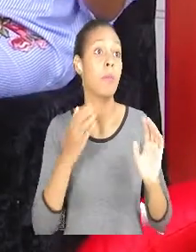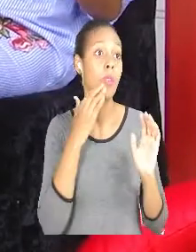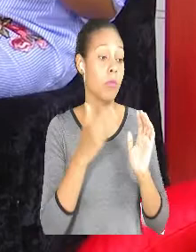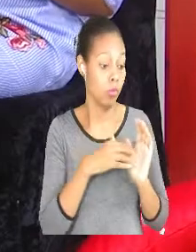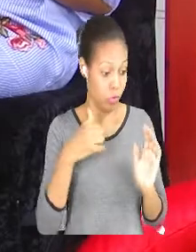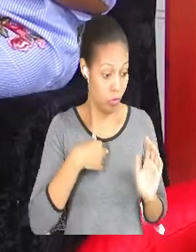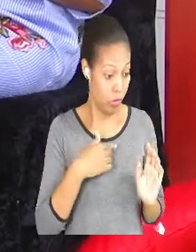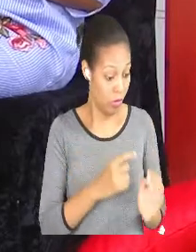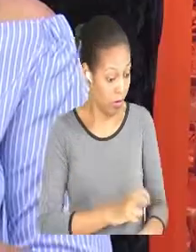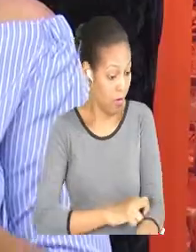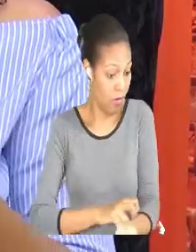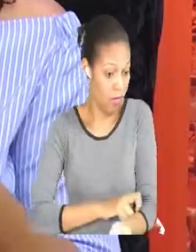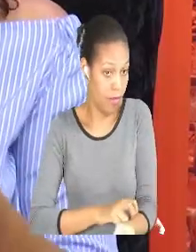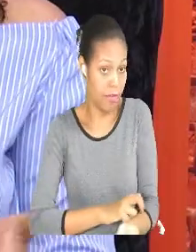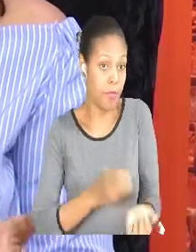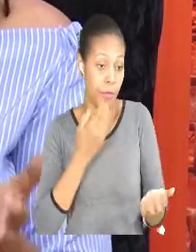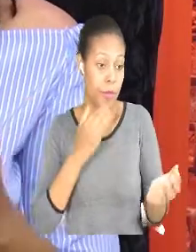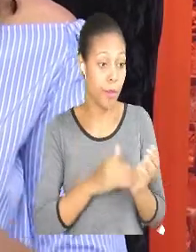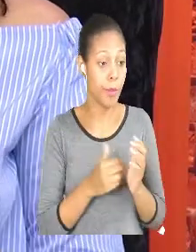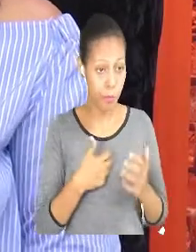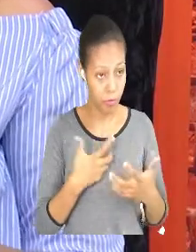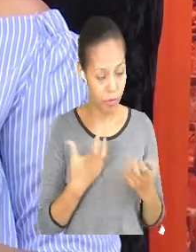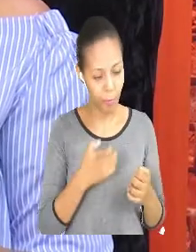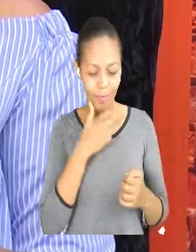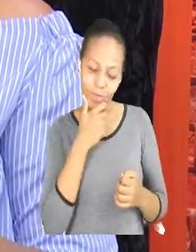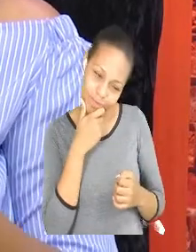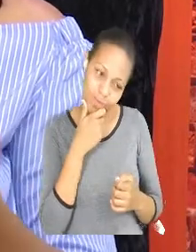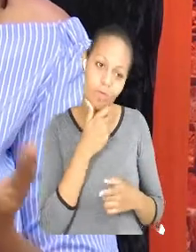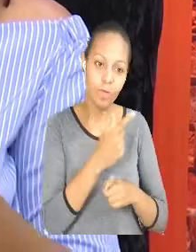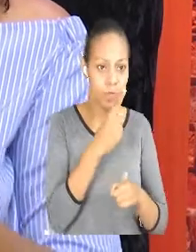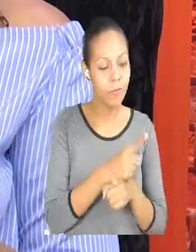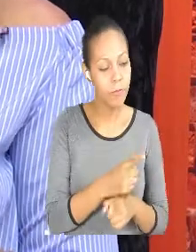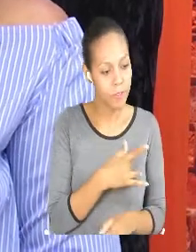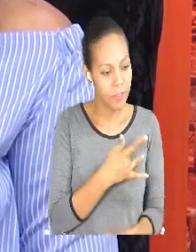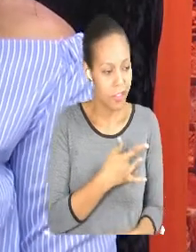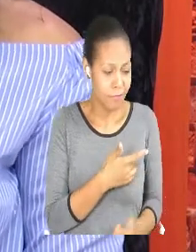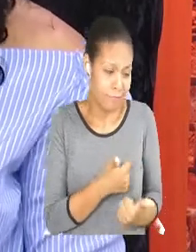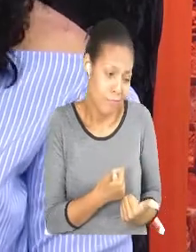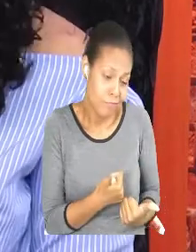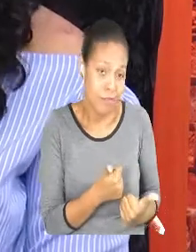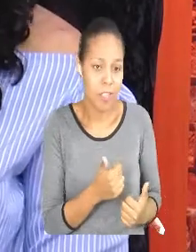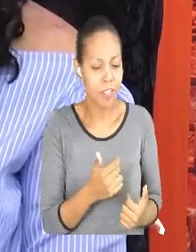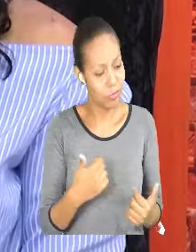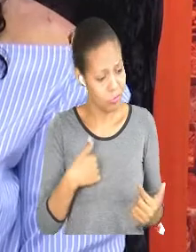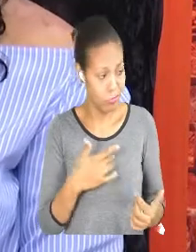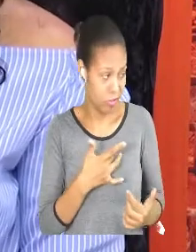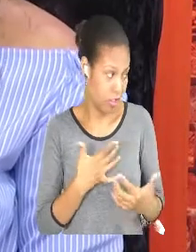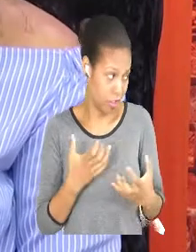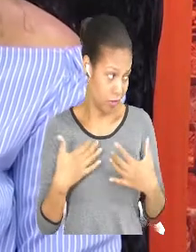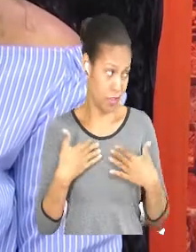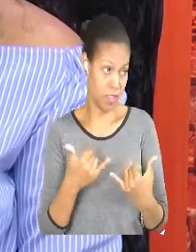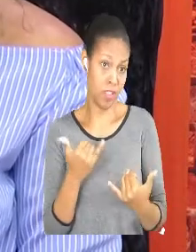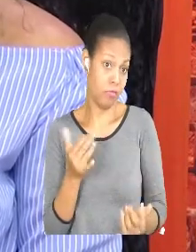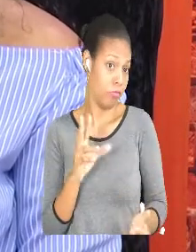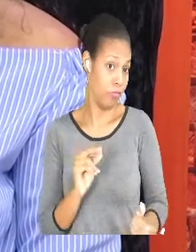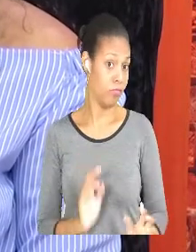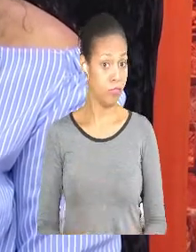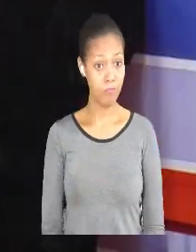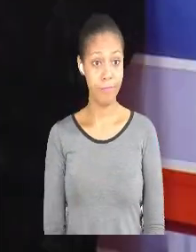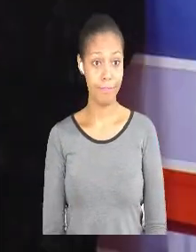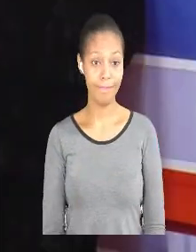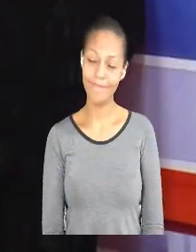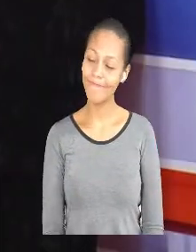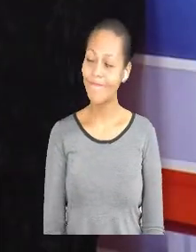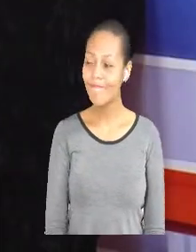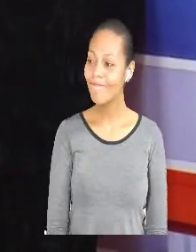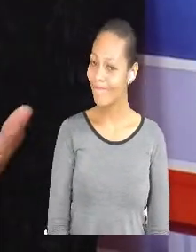sea, nosotros decimos si queremos ser asertivos o no, si queremos sentirnos bien o no, si queremos ser felices o no. Bueno, muchísimas gracias a la doctora